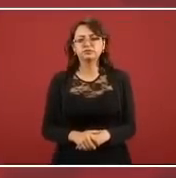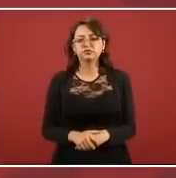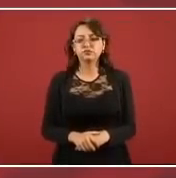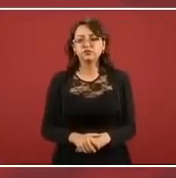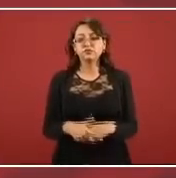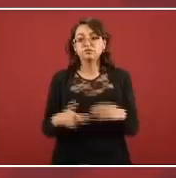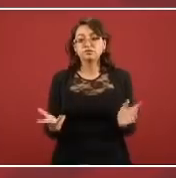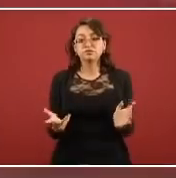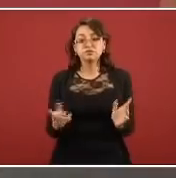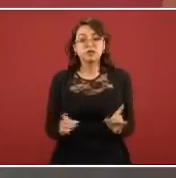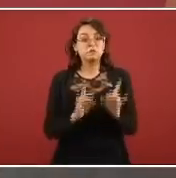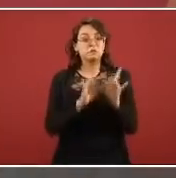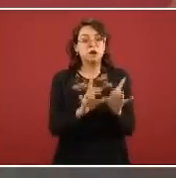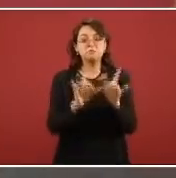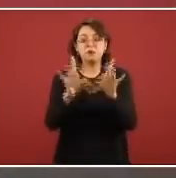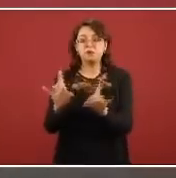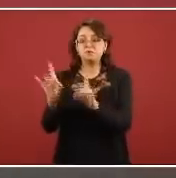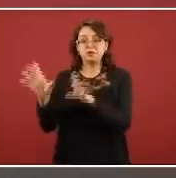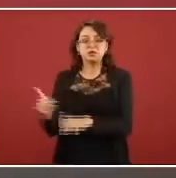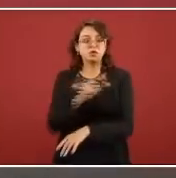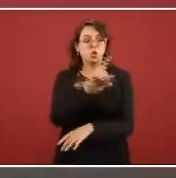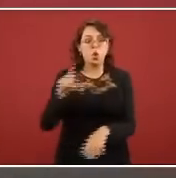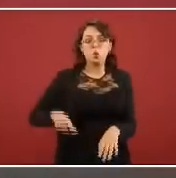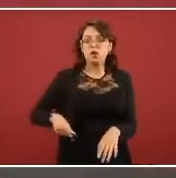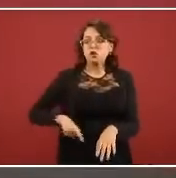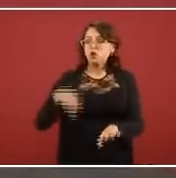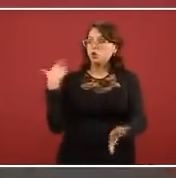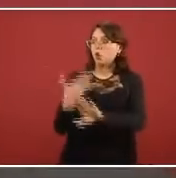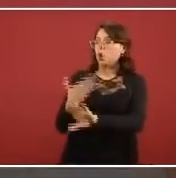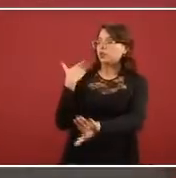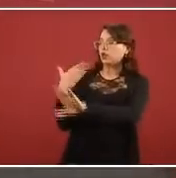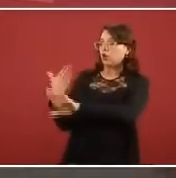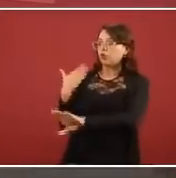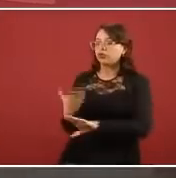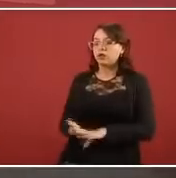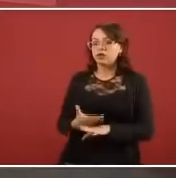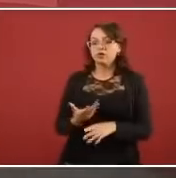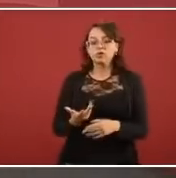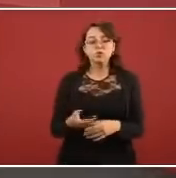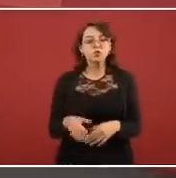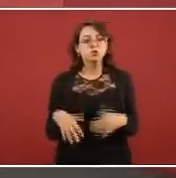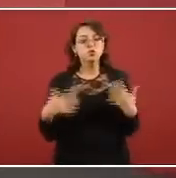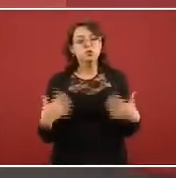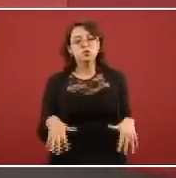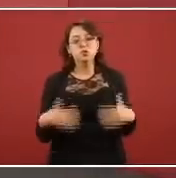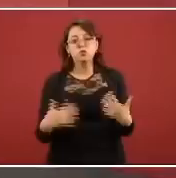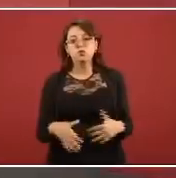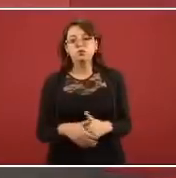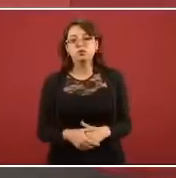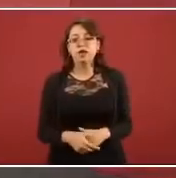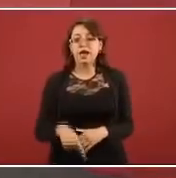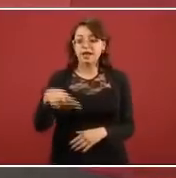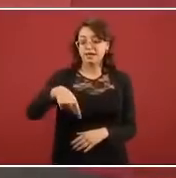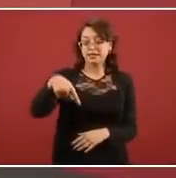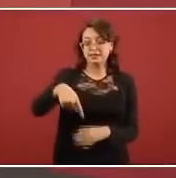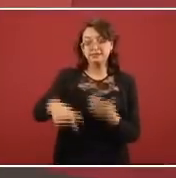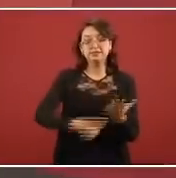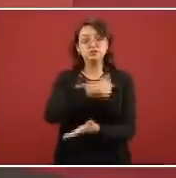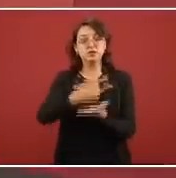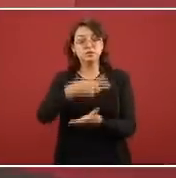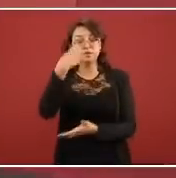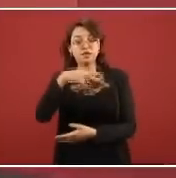Y así muchas cosas. Les platicaba yo de una radio aquí en la